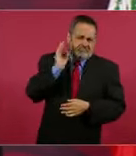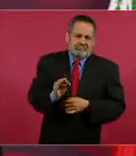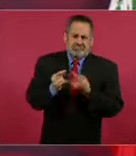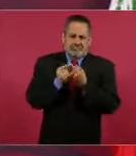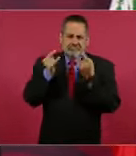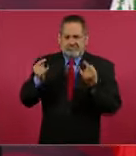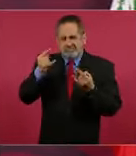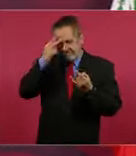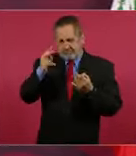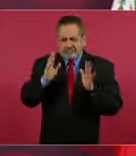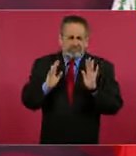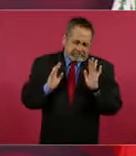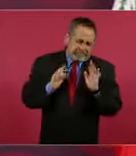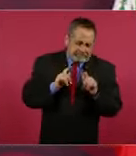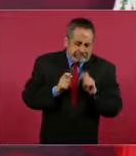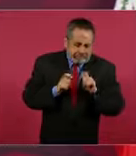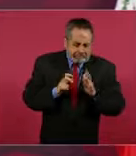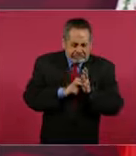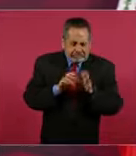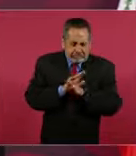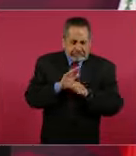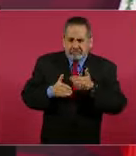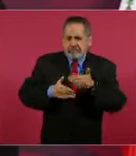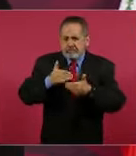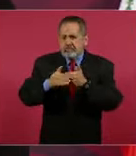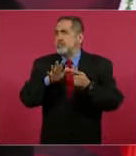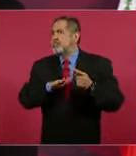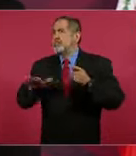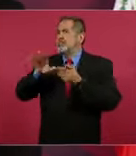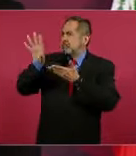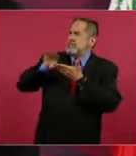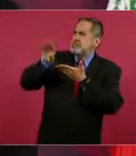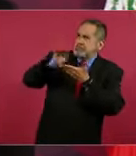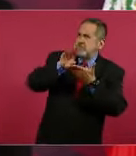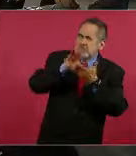Sí, hay que procurar ser universales.